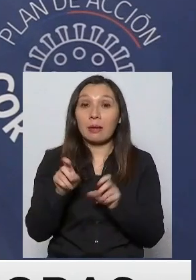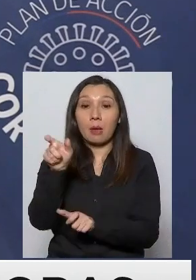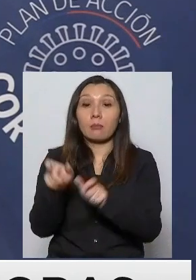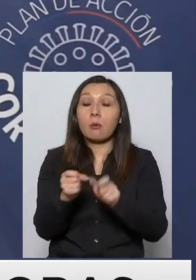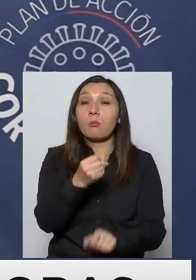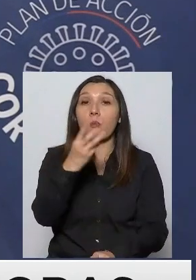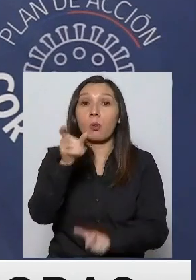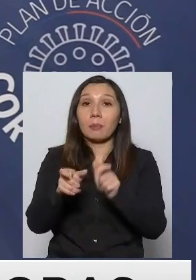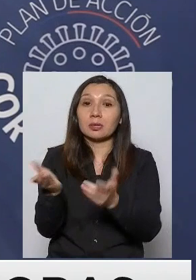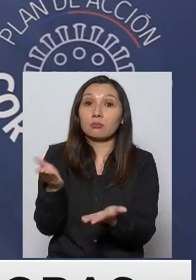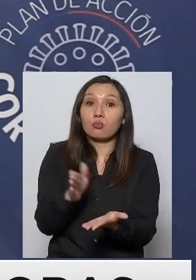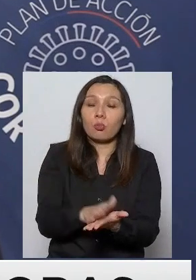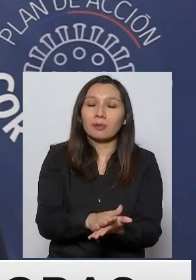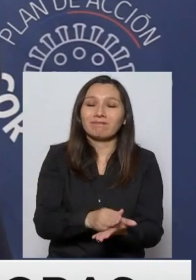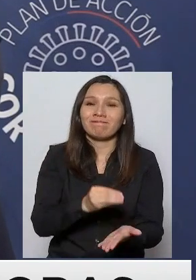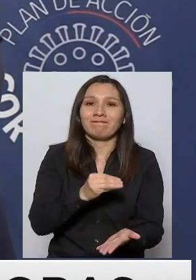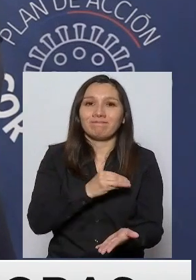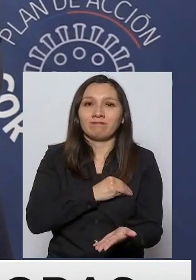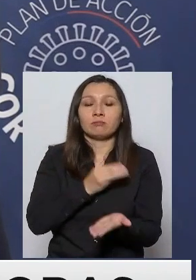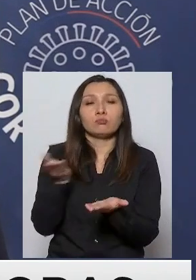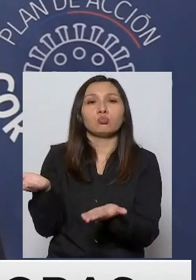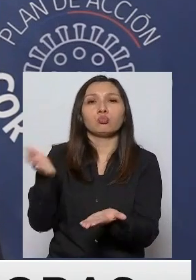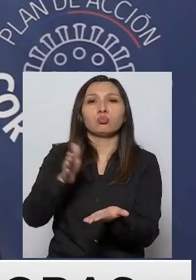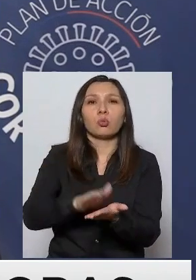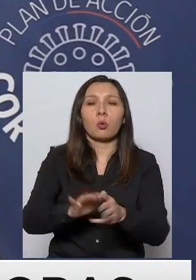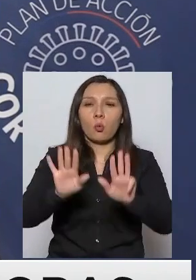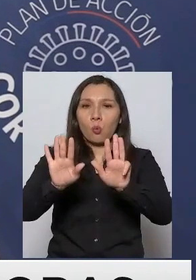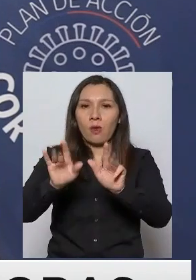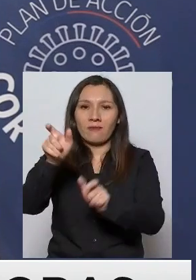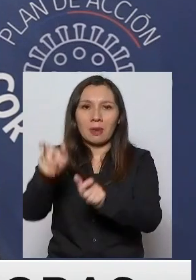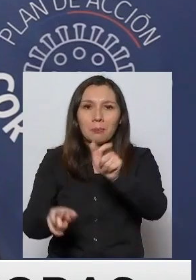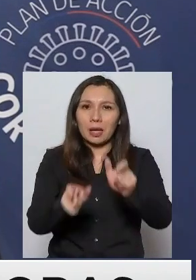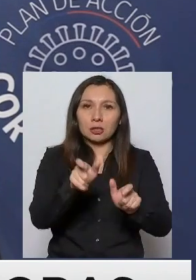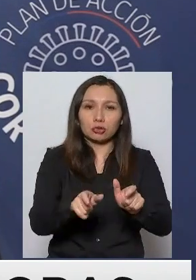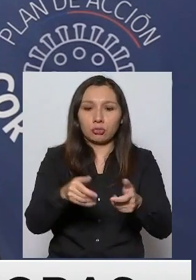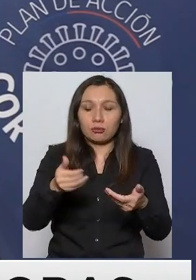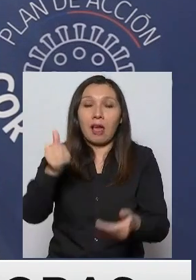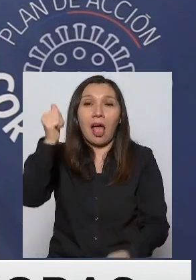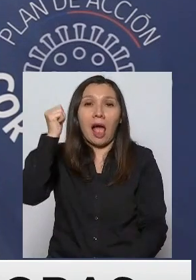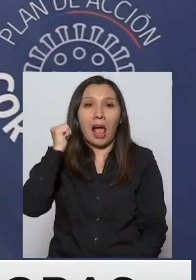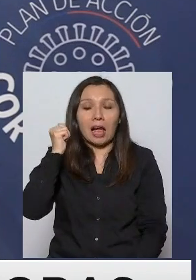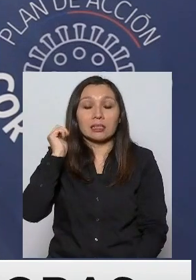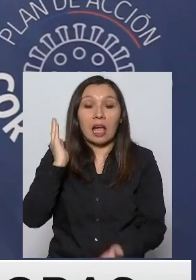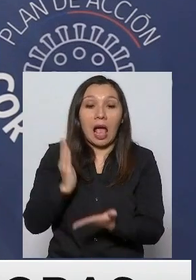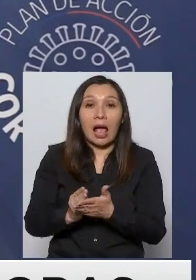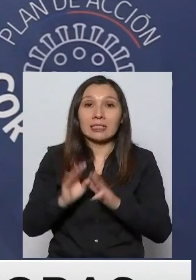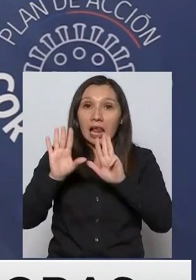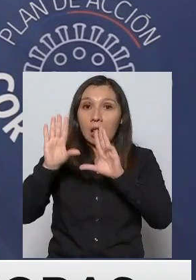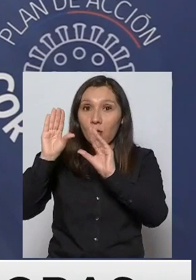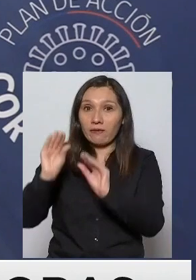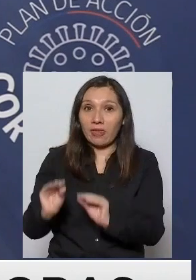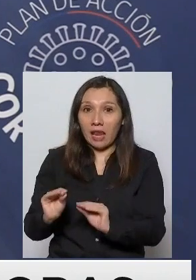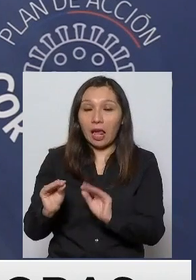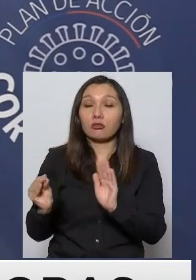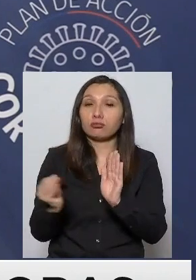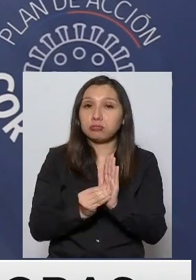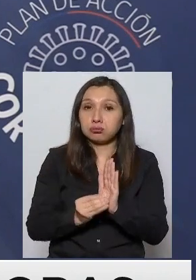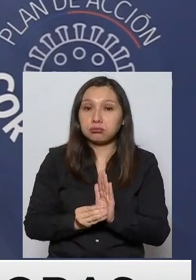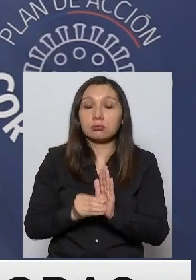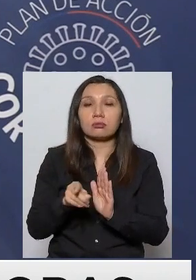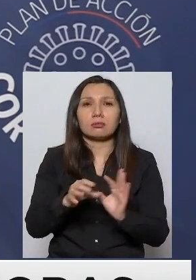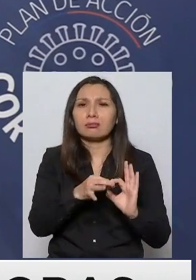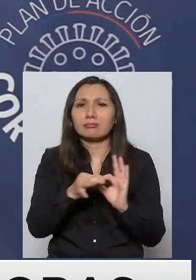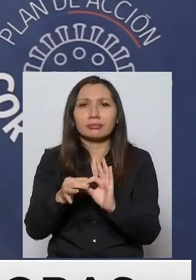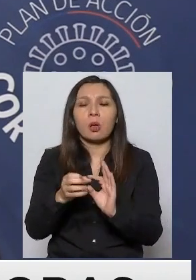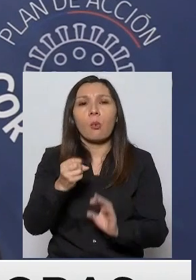fallecidos queremos lamentar el fallecimiento de nueve personas en el día de ayer hasta las 21 horas las cuales